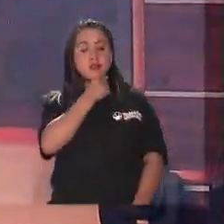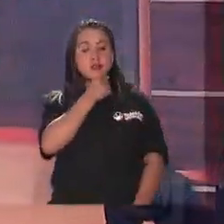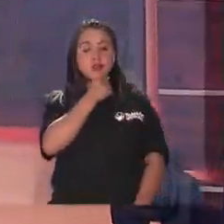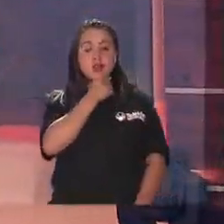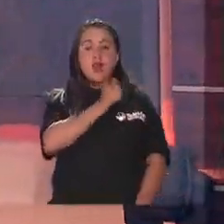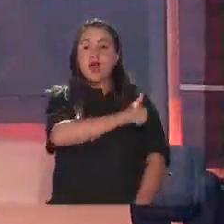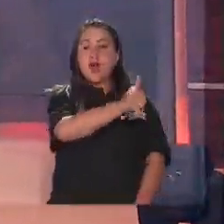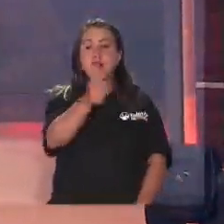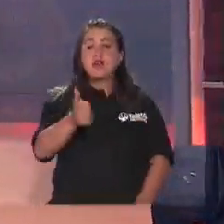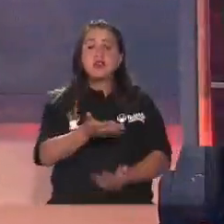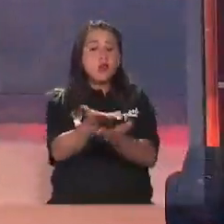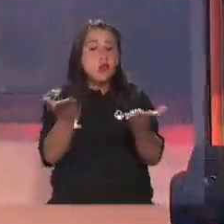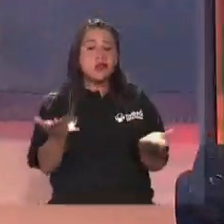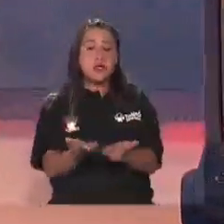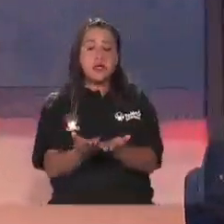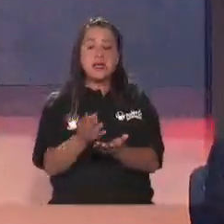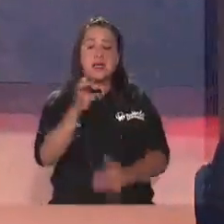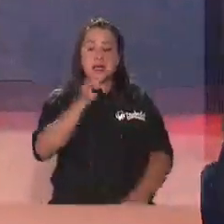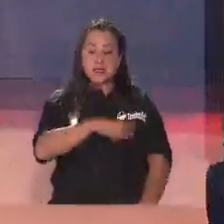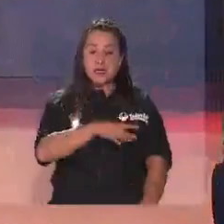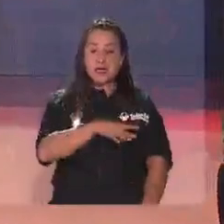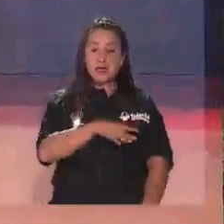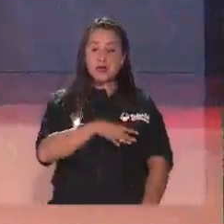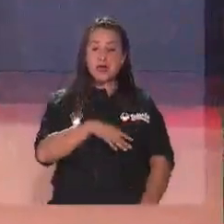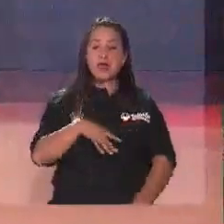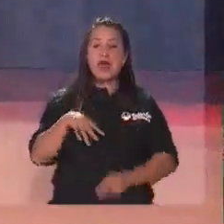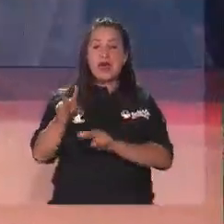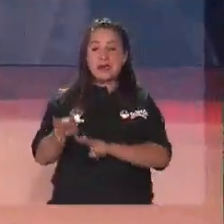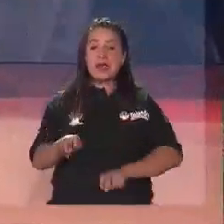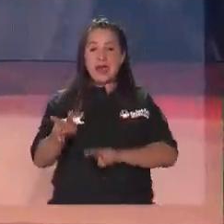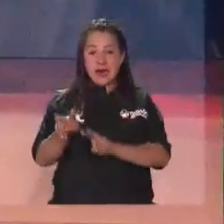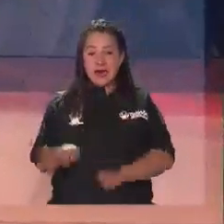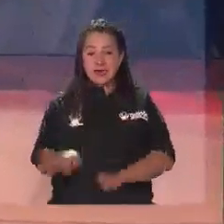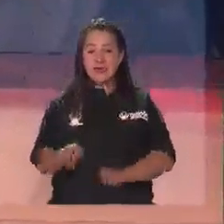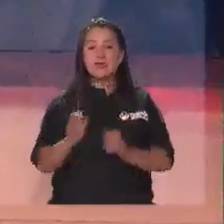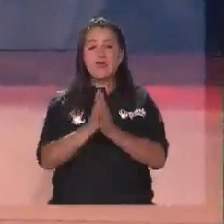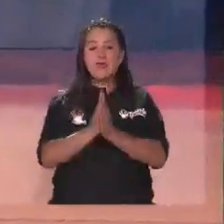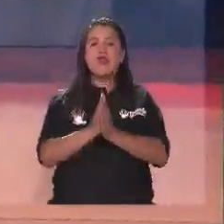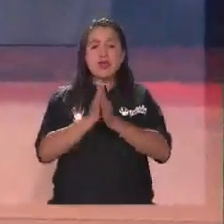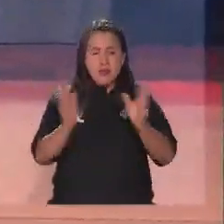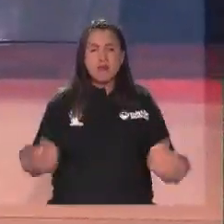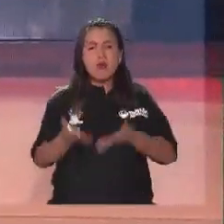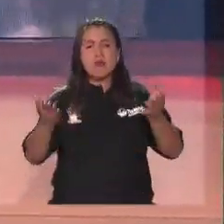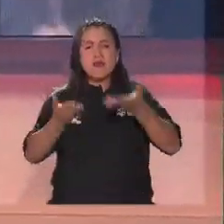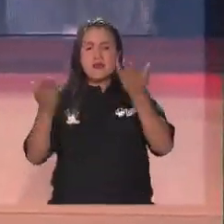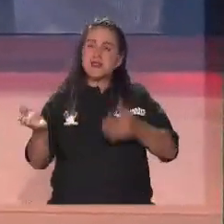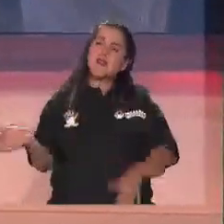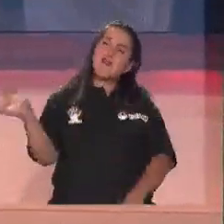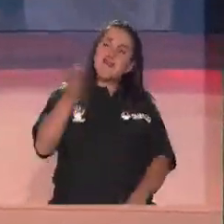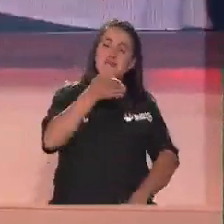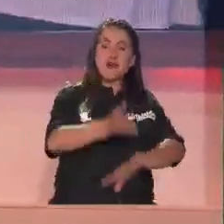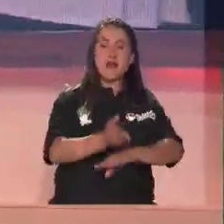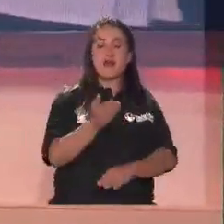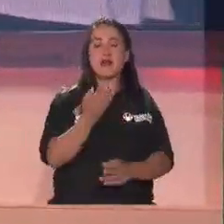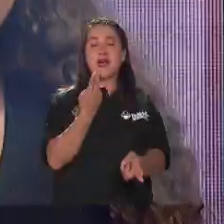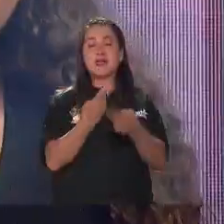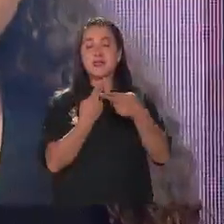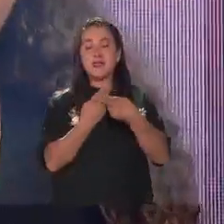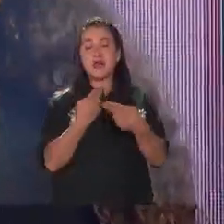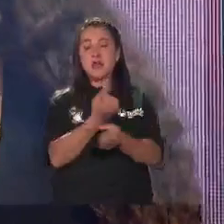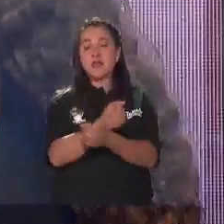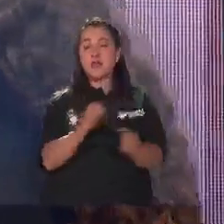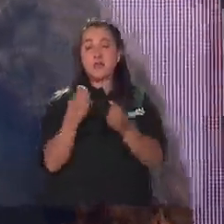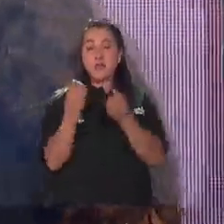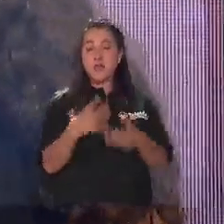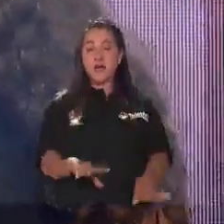ustedes, a todos los chilenos, a Talagante, que es mi tierra, decirle que se motiven y vayan a donar a la Teletón porque no podemos